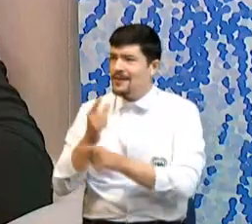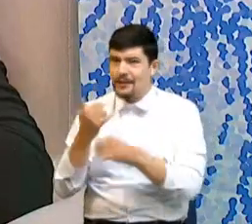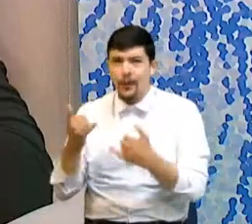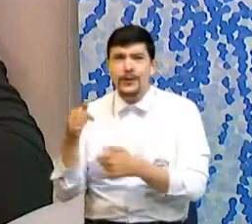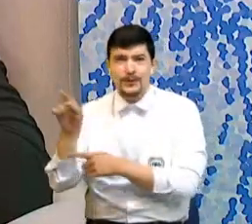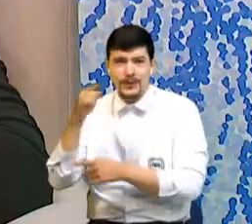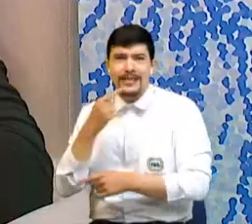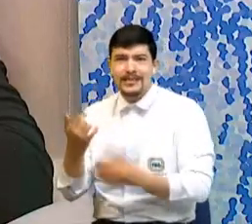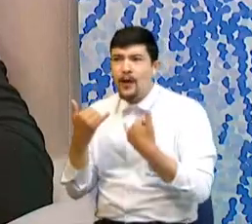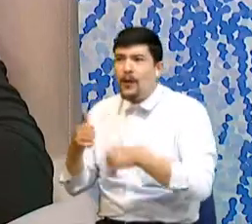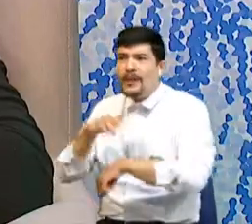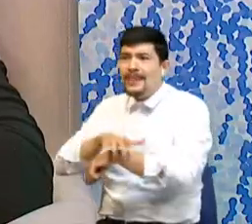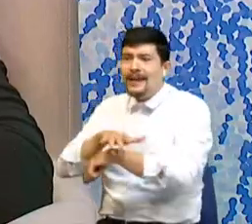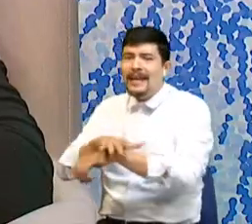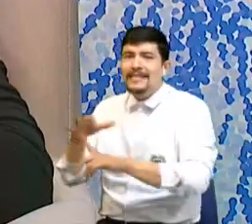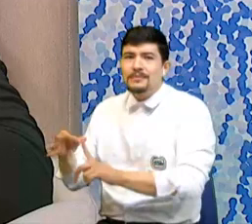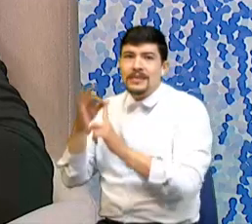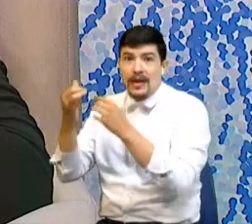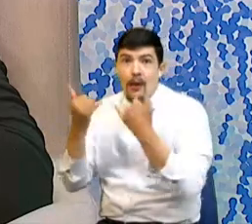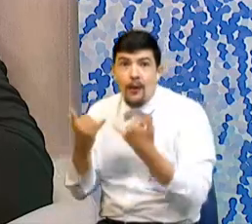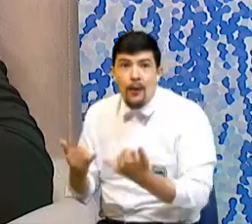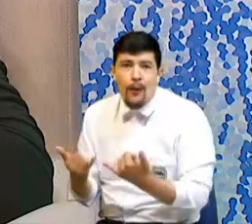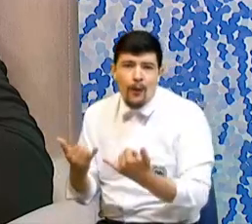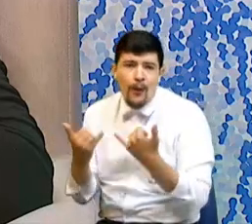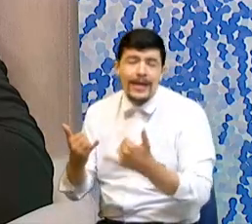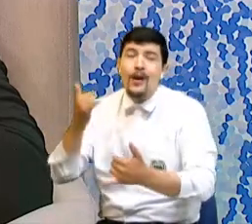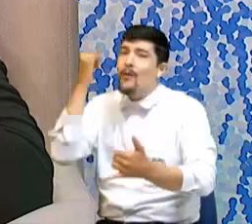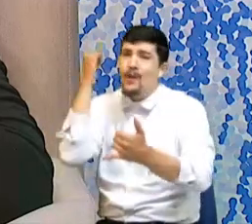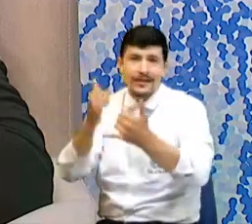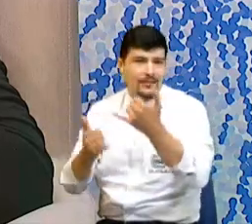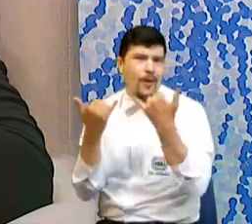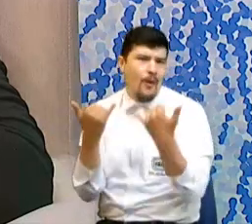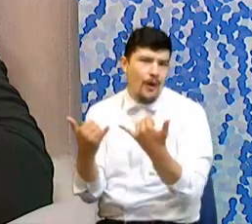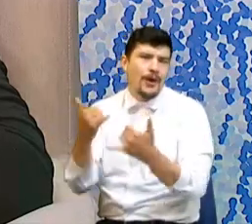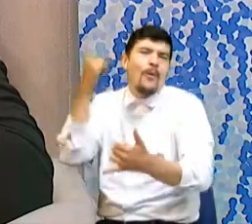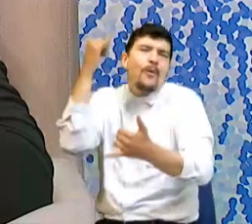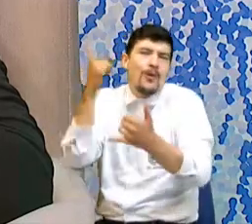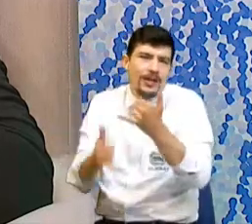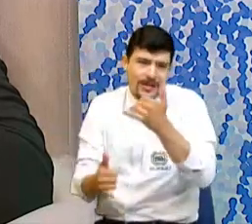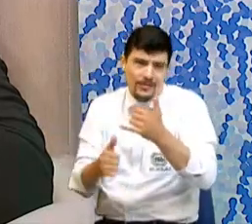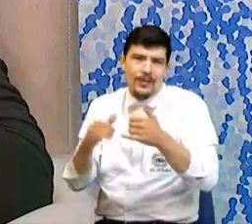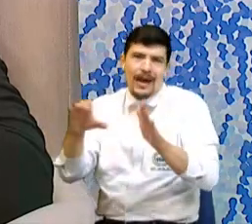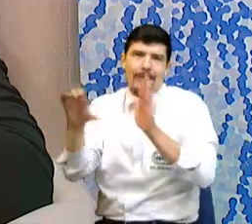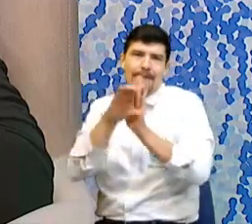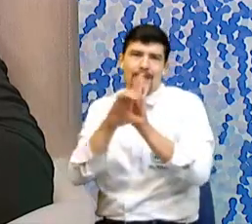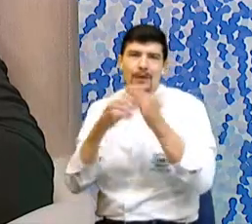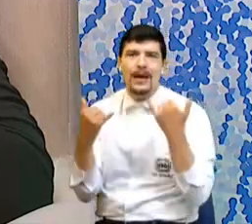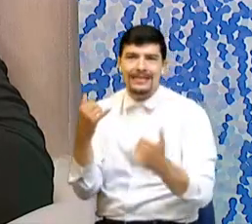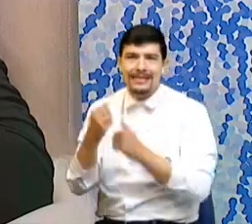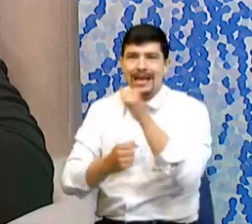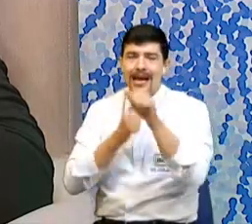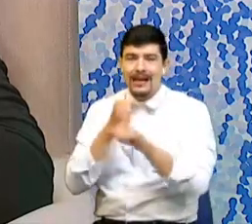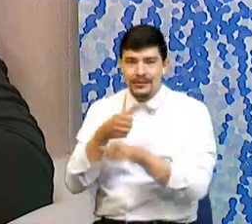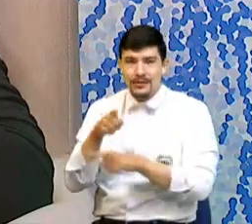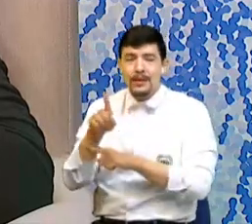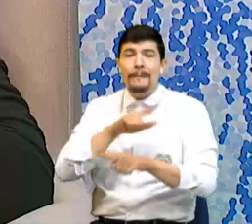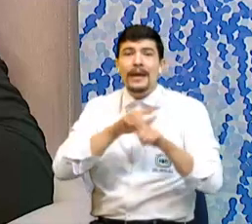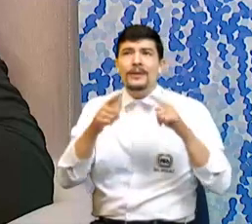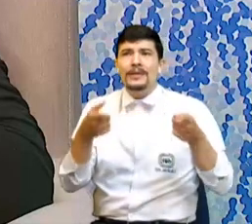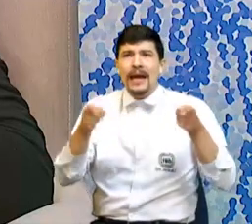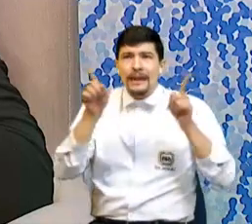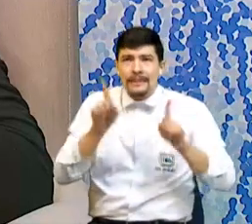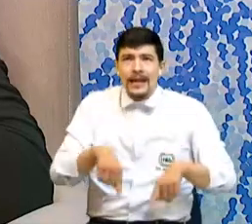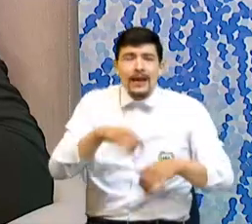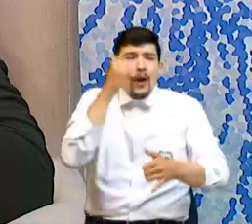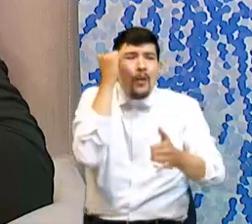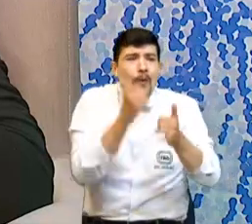muy especial. Hoy llegamos a nuestro último programa de esta temporada, pero también es el último programa aquí de